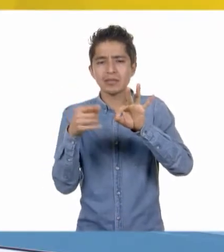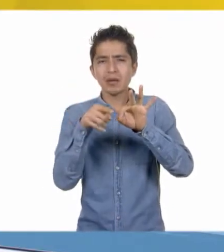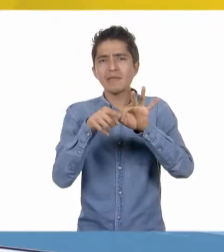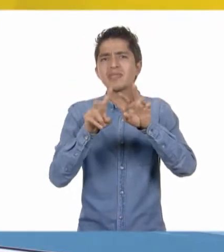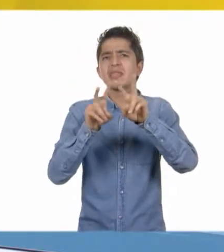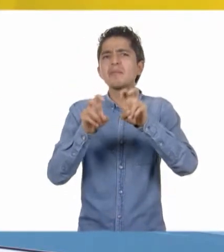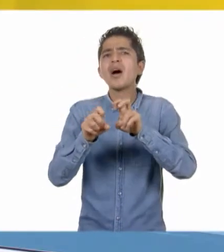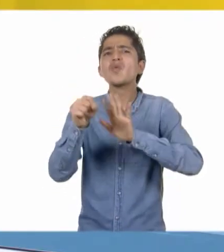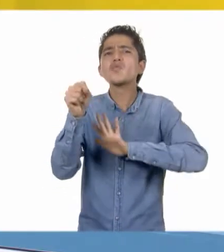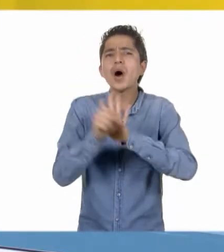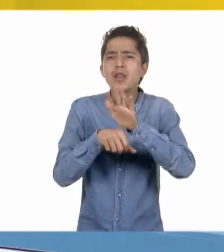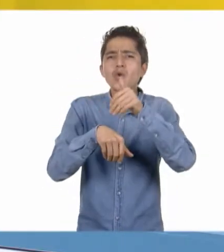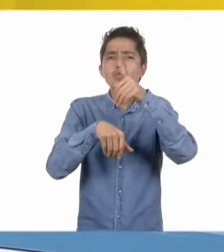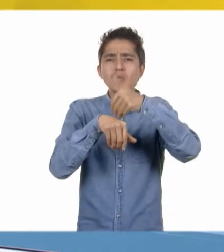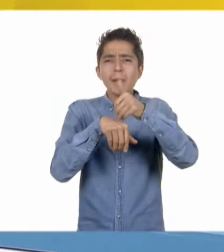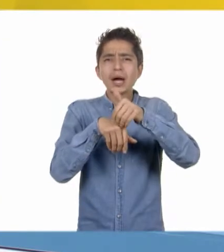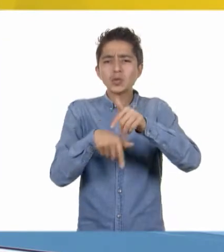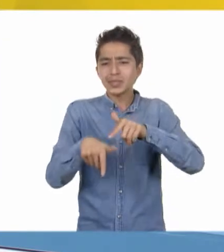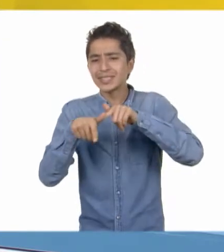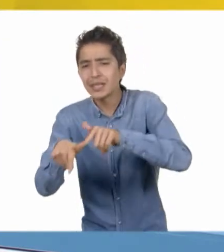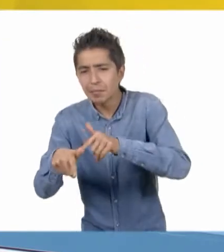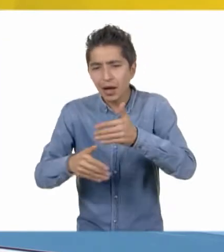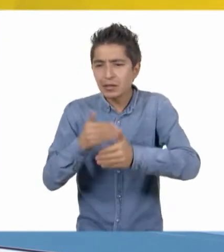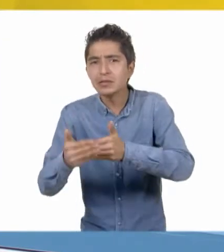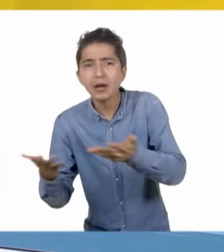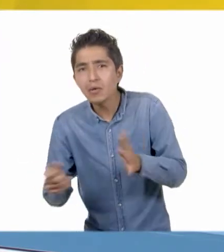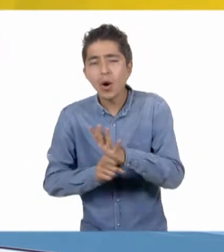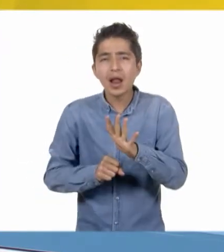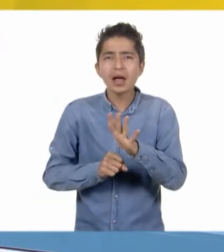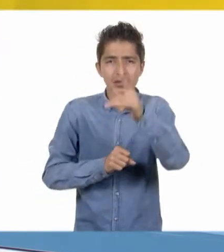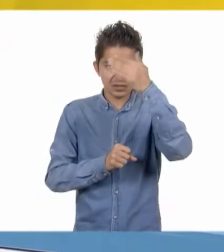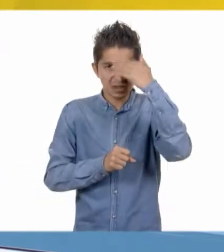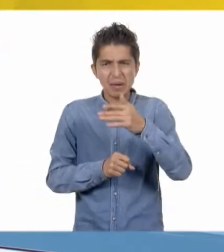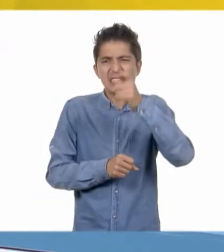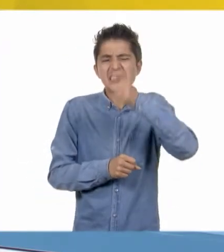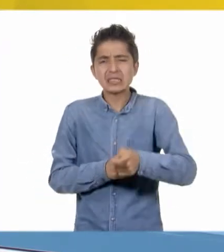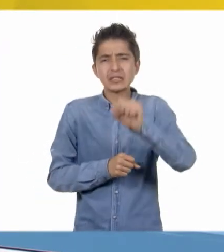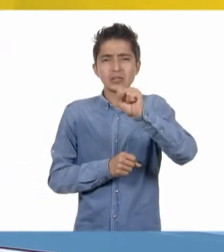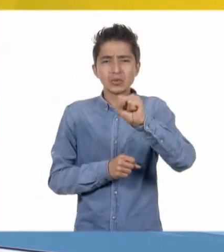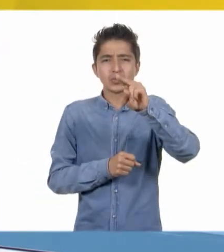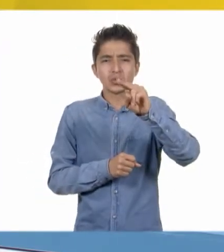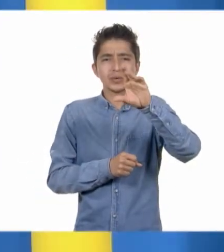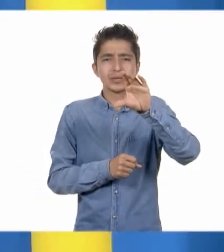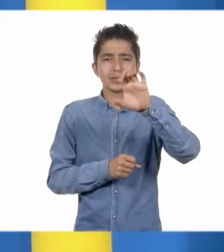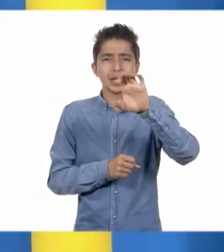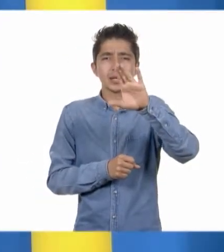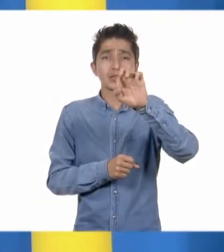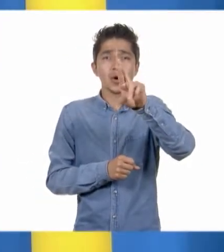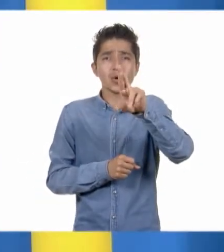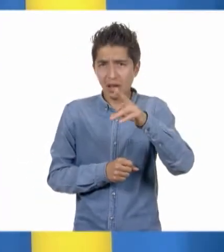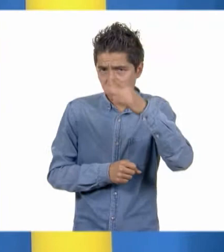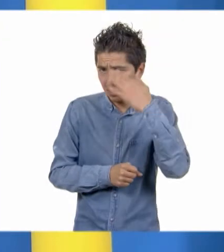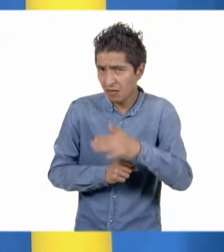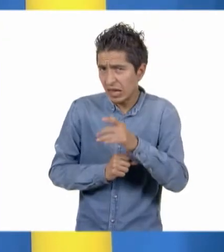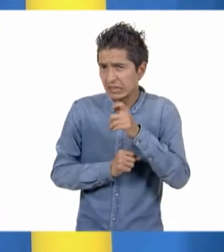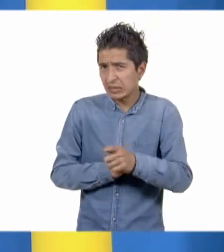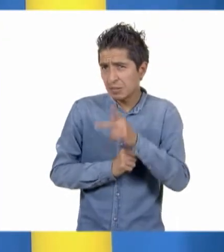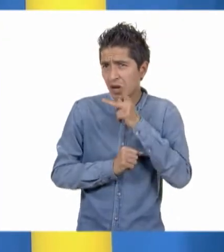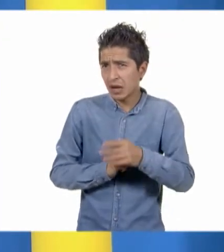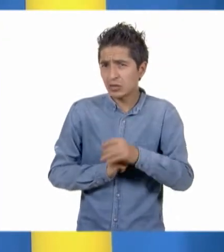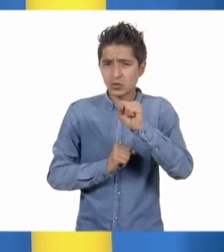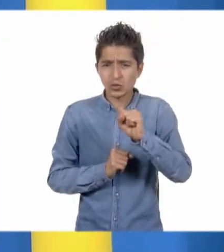Ustedes en casa, ¿saben cuál es el significado de la palabra sucesor en matemáticas? Pues la palabra